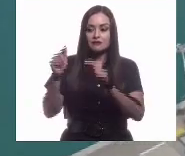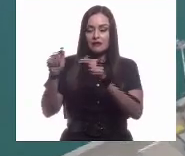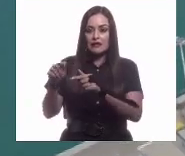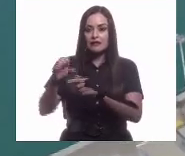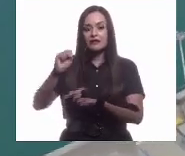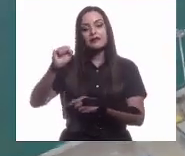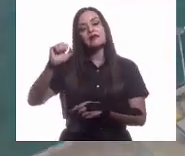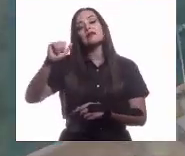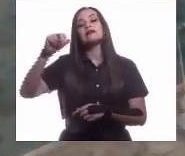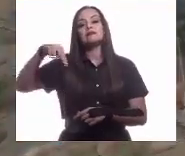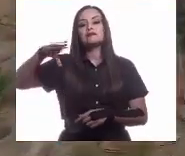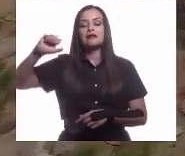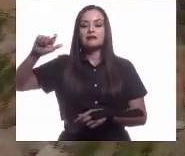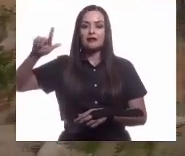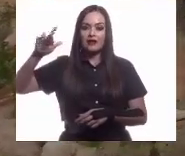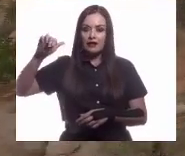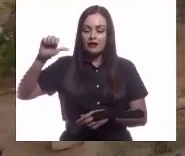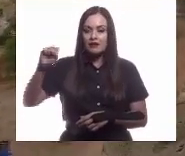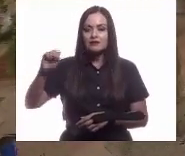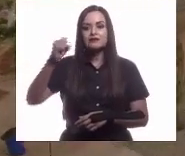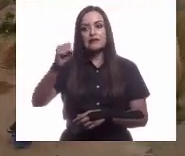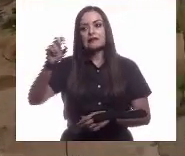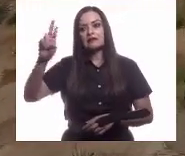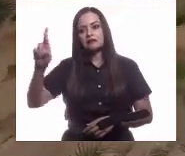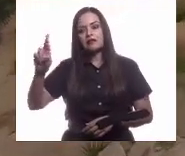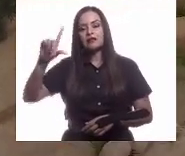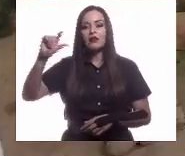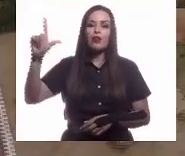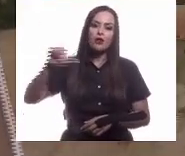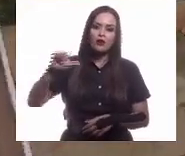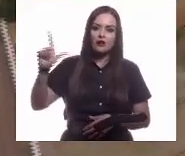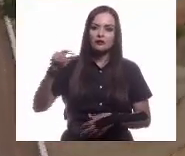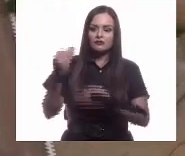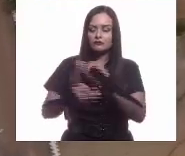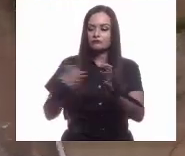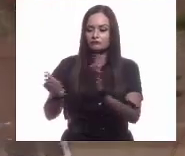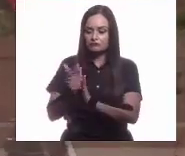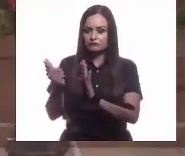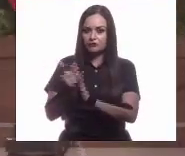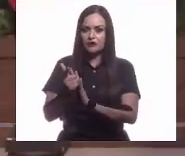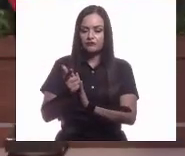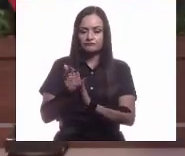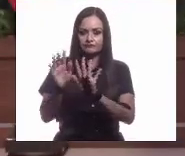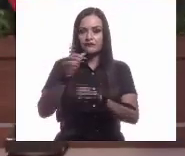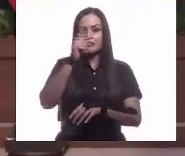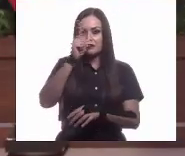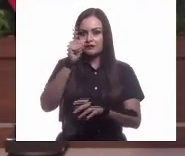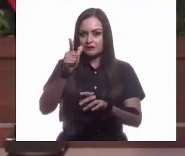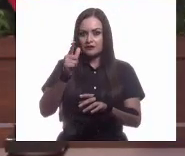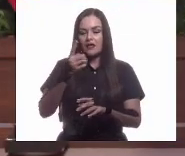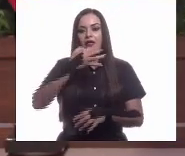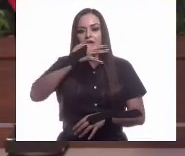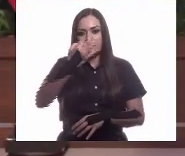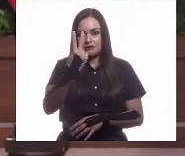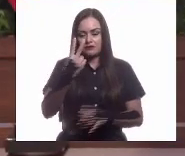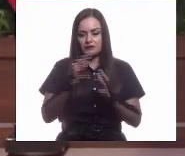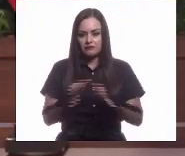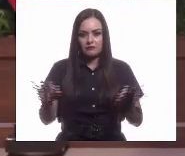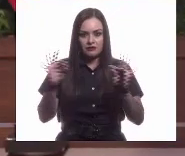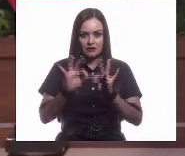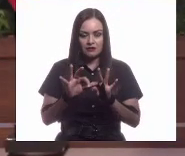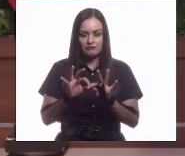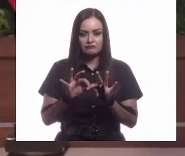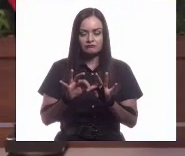Carlos, Loreto y Santa Rosalía. En materia energética, permítanme hacer 2 anuncios importantes. Primero, atendiendo a